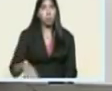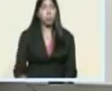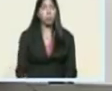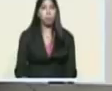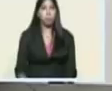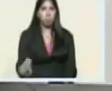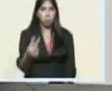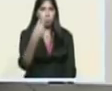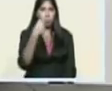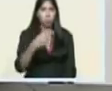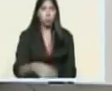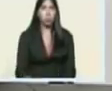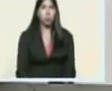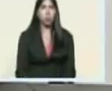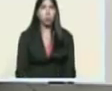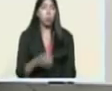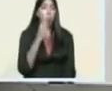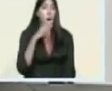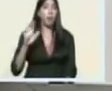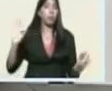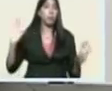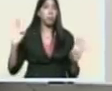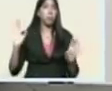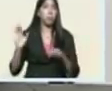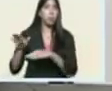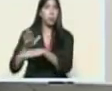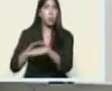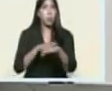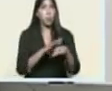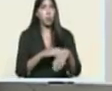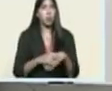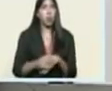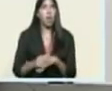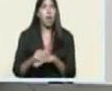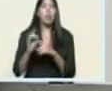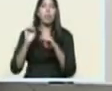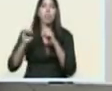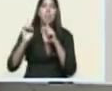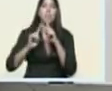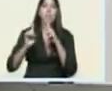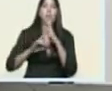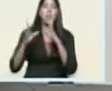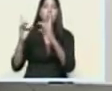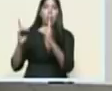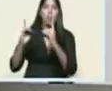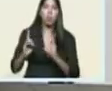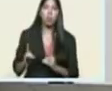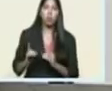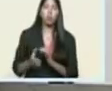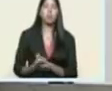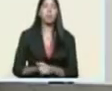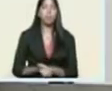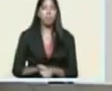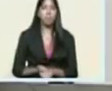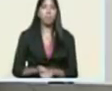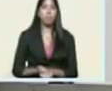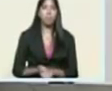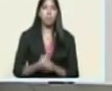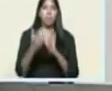compatriotas que me escuchan, bueno, anunciar un conjunto de medidas, un conjunto de